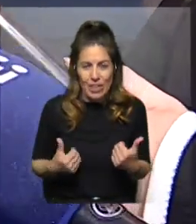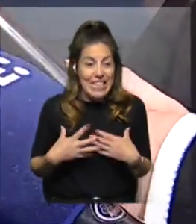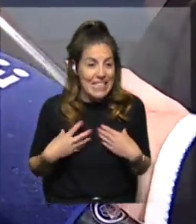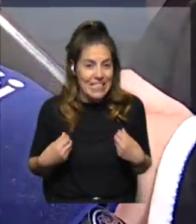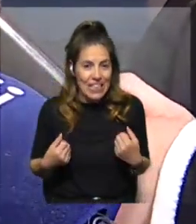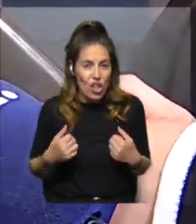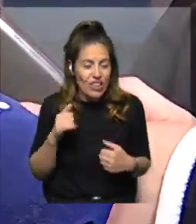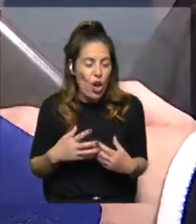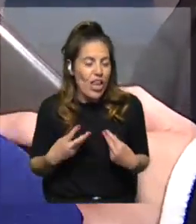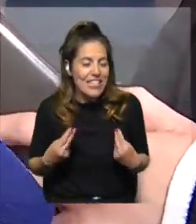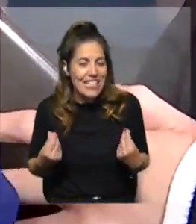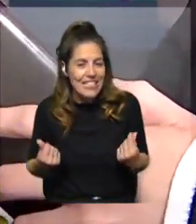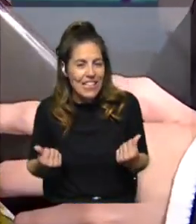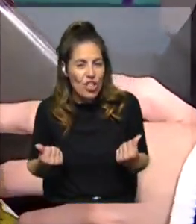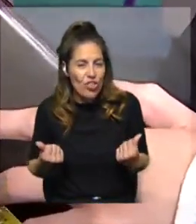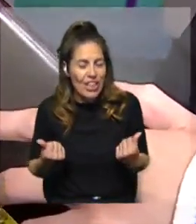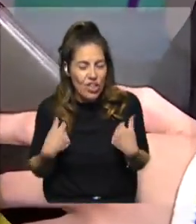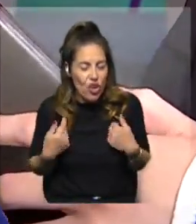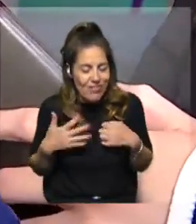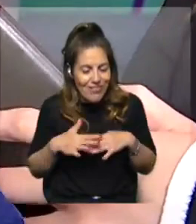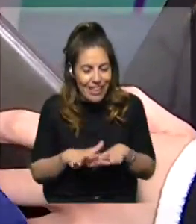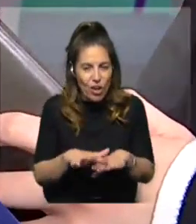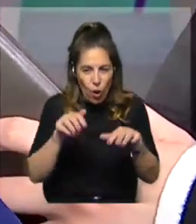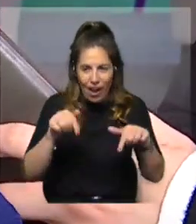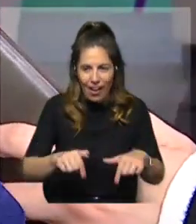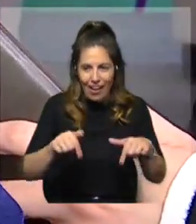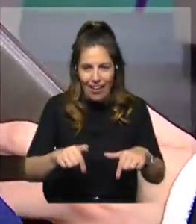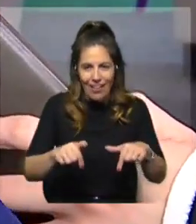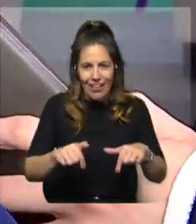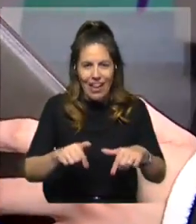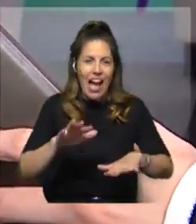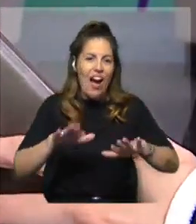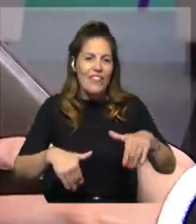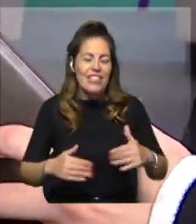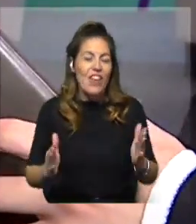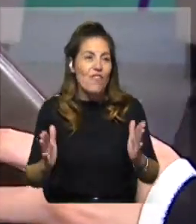siento, tengo una sensación de pertenencia que muchas veces frente a la